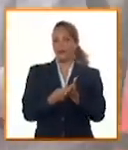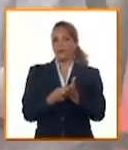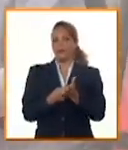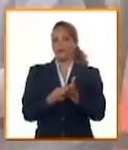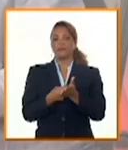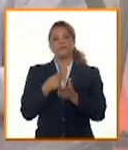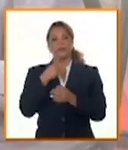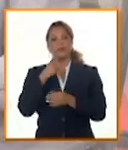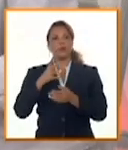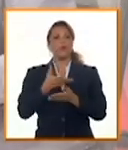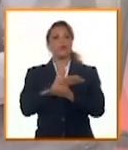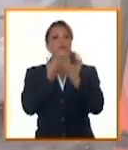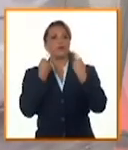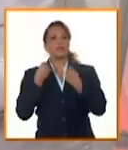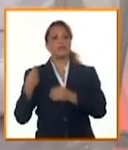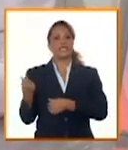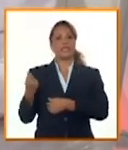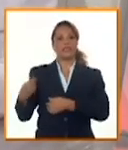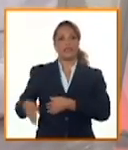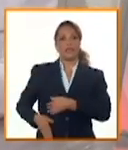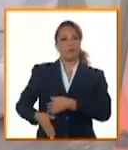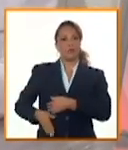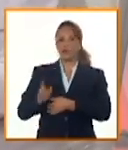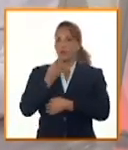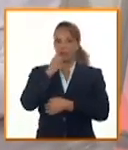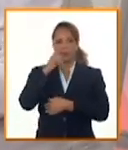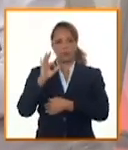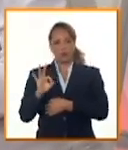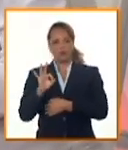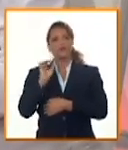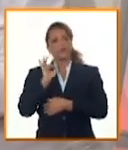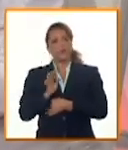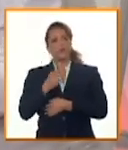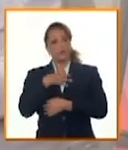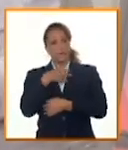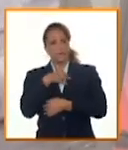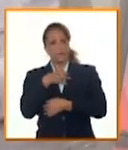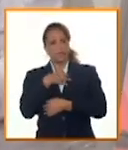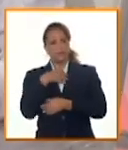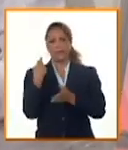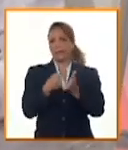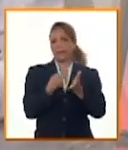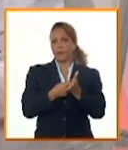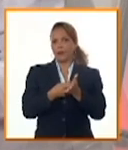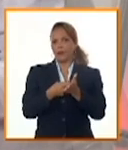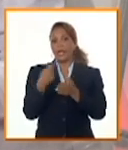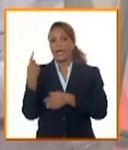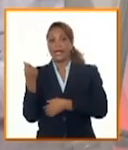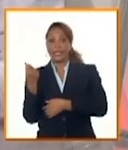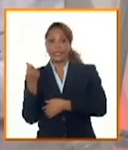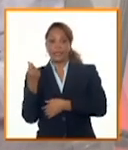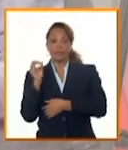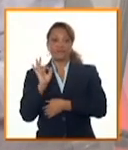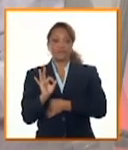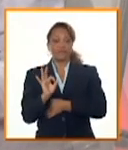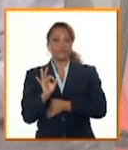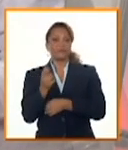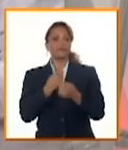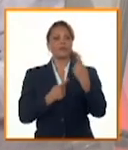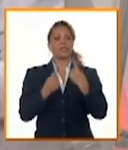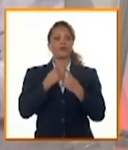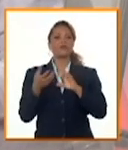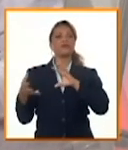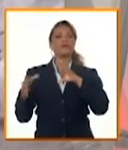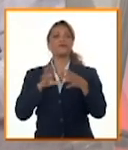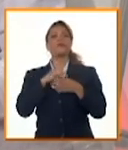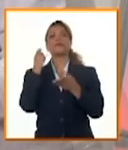decir que va a desaparecer el efectivo siempre se van a mantener las transacciones efectivo porque el dinero es precisamente el medio